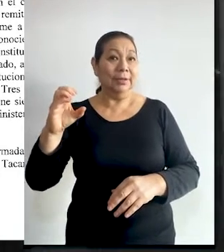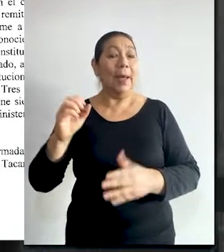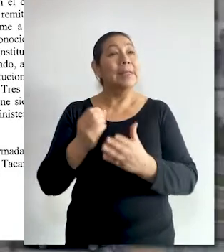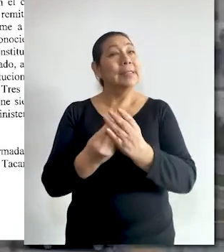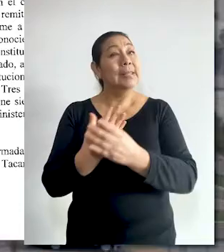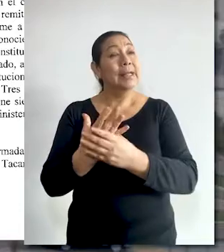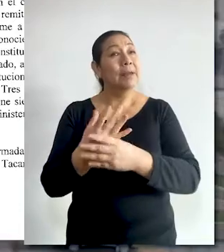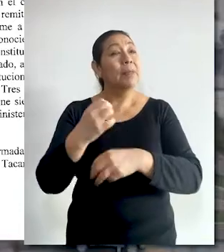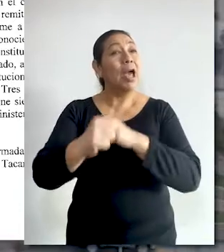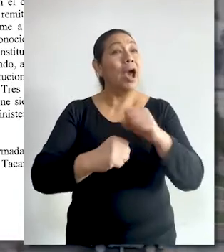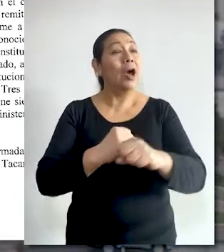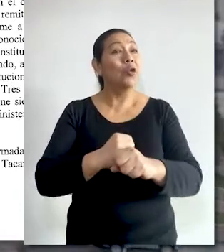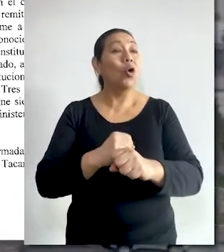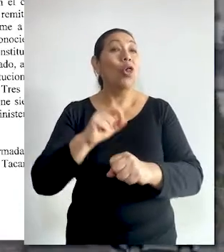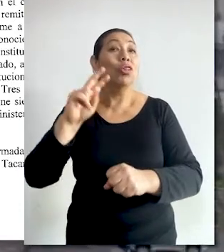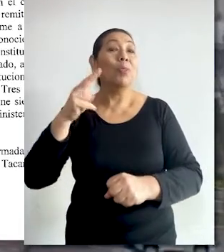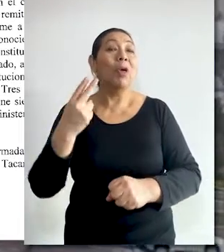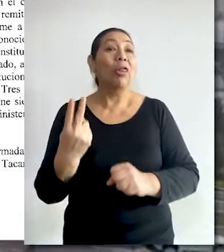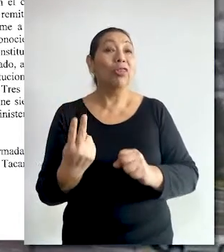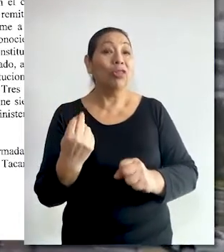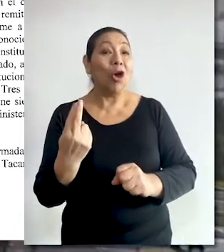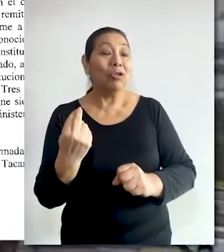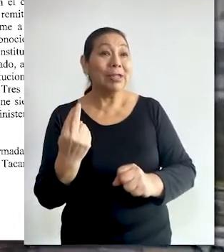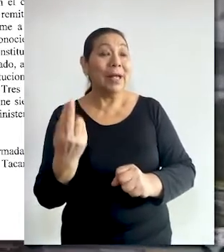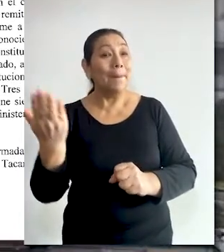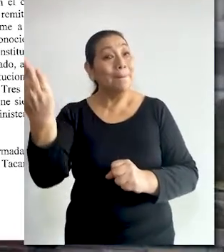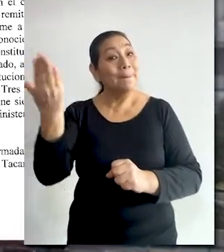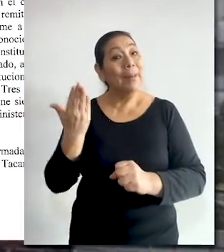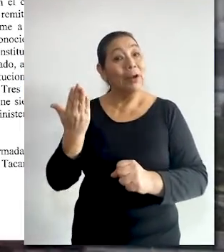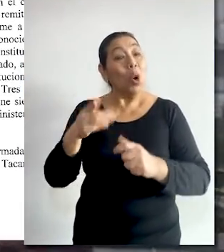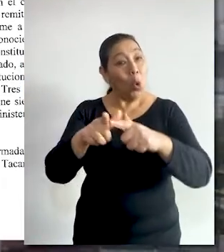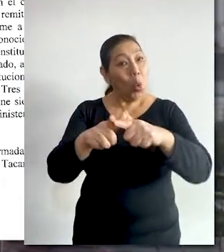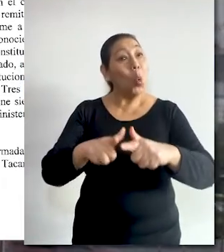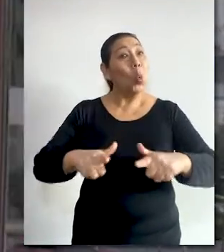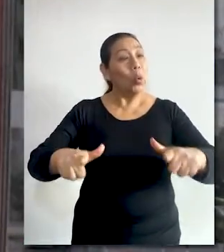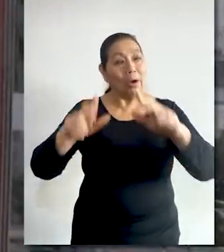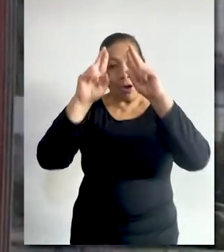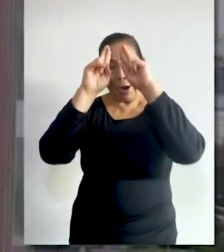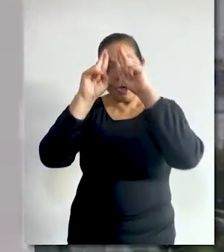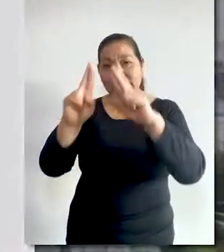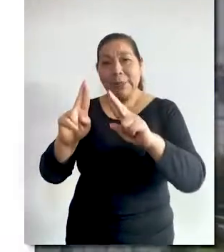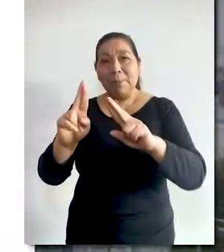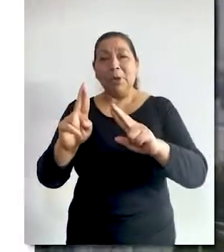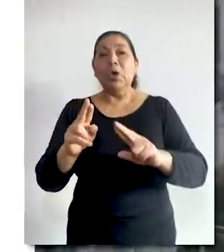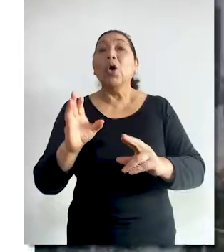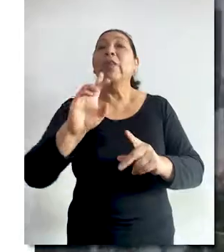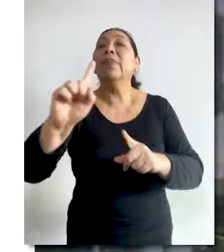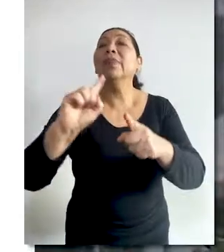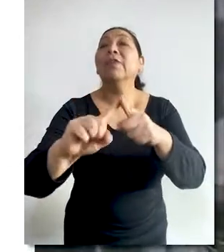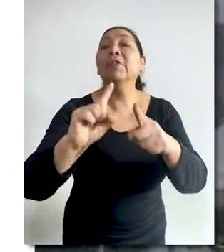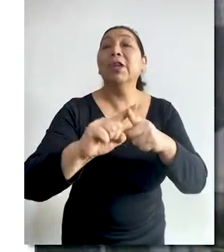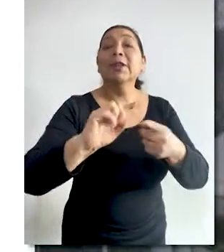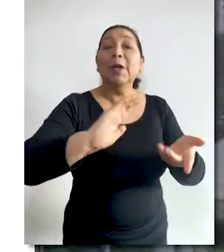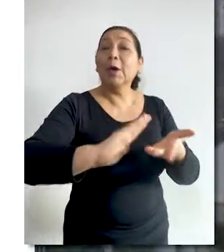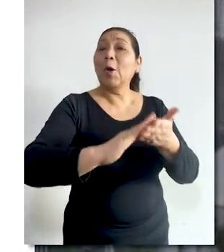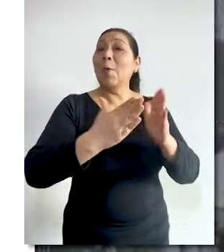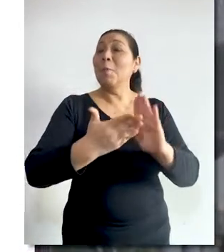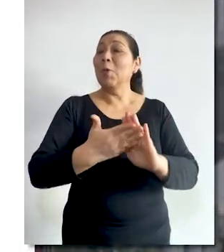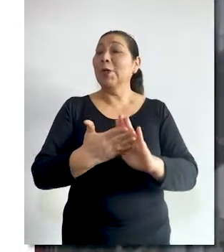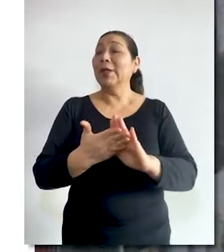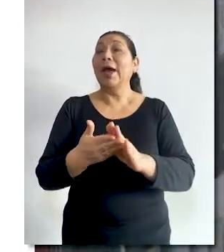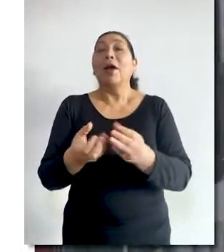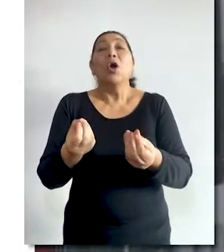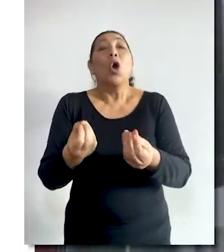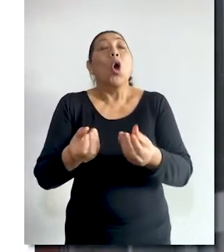01126-2011-HC/TC de septiembre de 2012 precisó el derecho a la propiedad territorial y el respeto a la autonomía de las comunidades